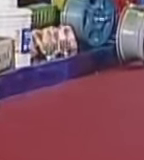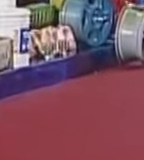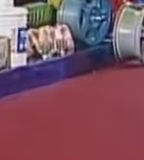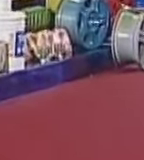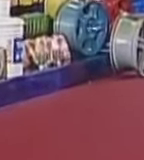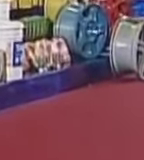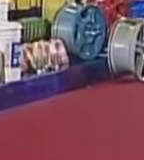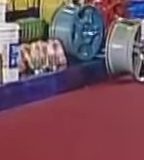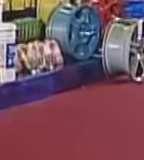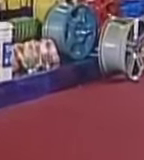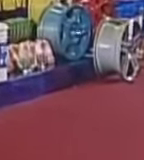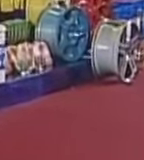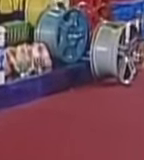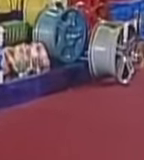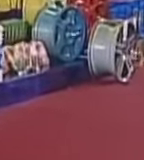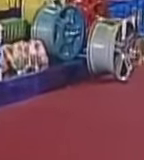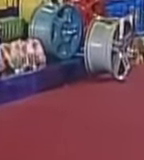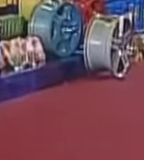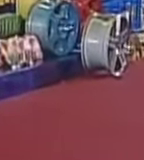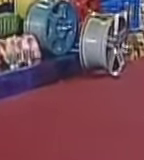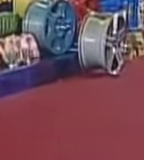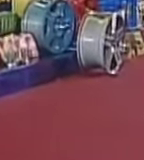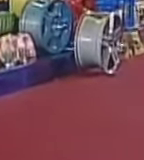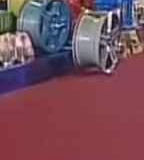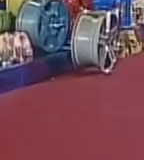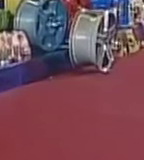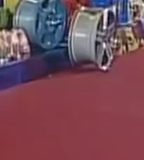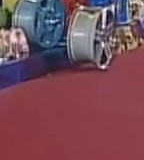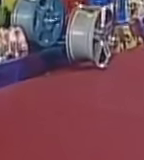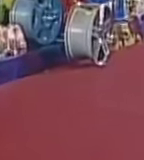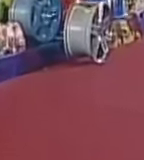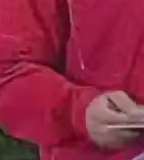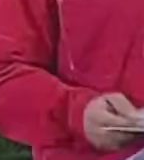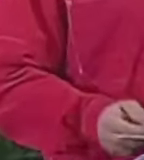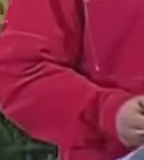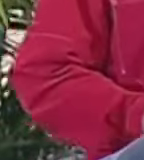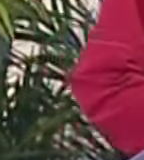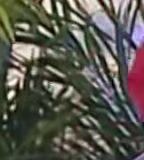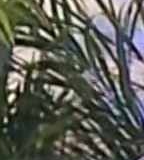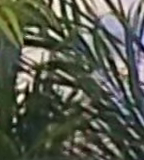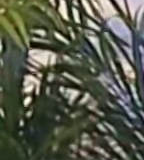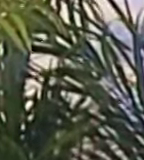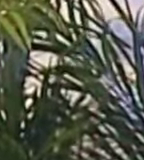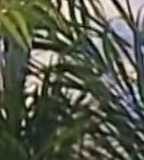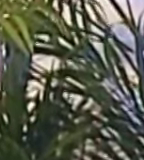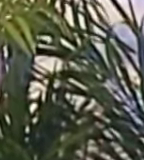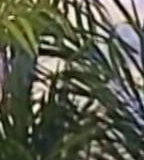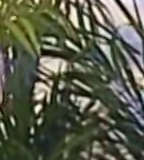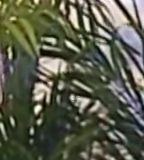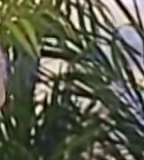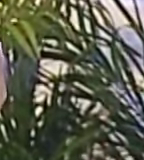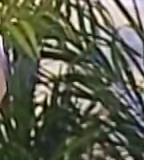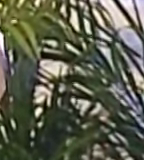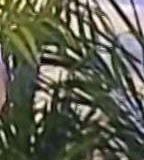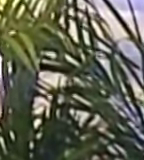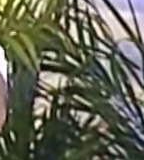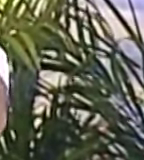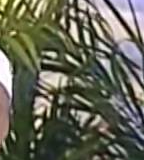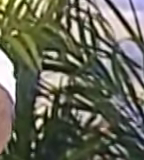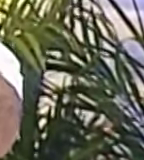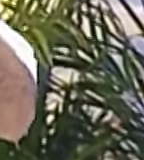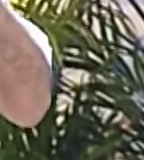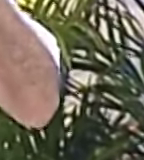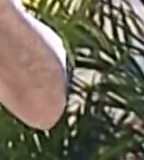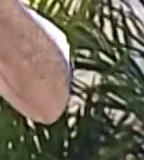Zulia. Gracias por estar con los trabajadores del Zulia, con las trabajadoras del Zulia. Gracias por estar con los que